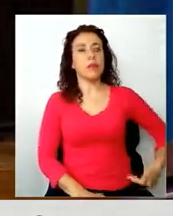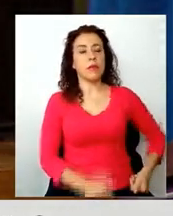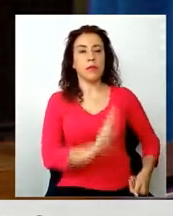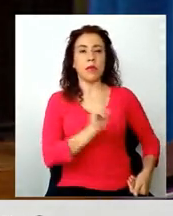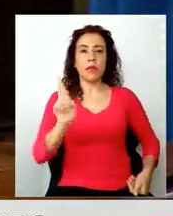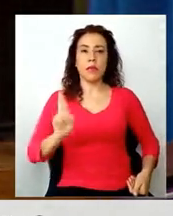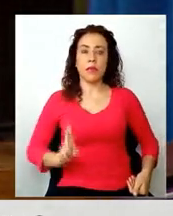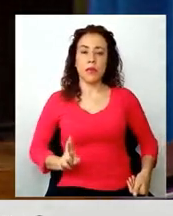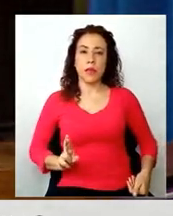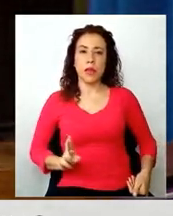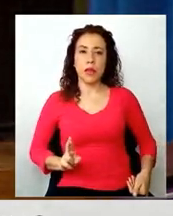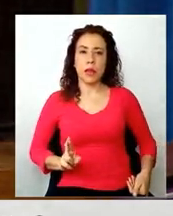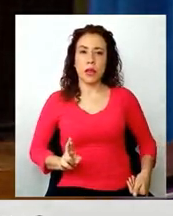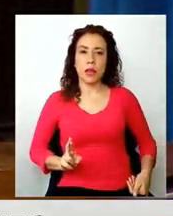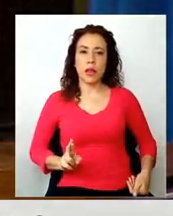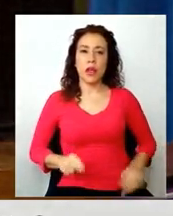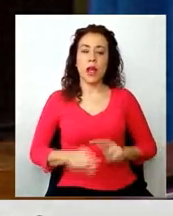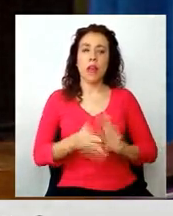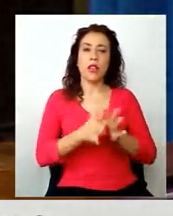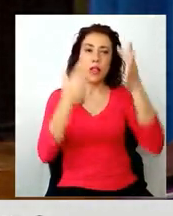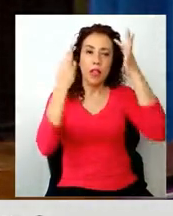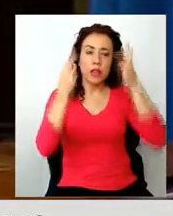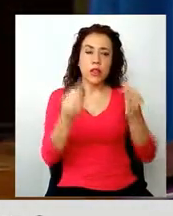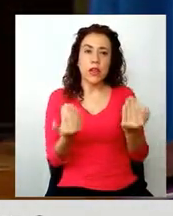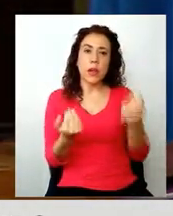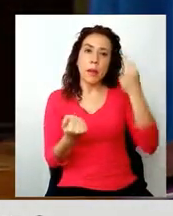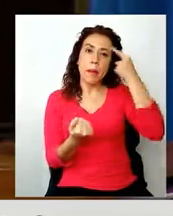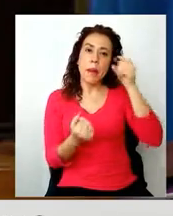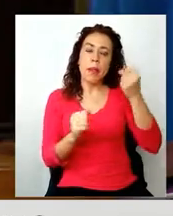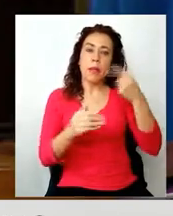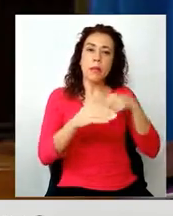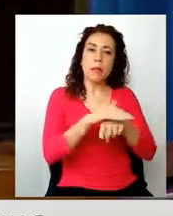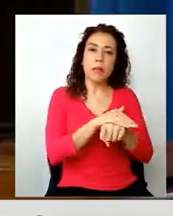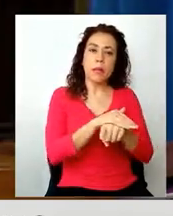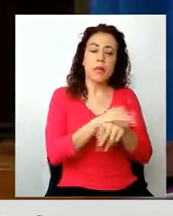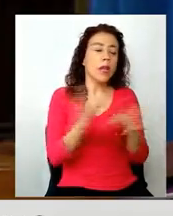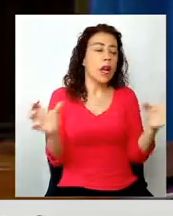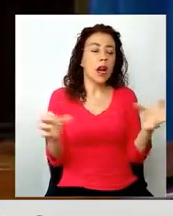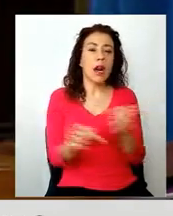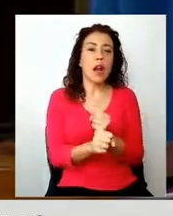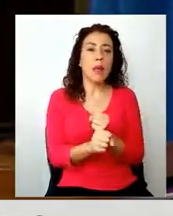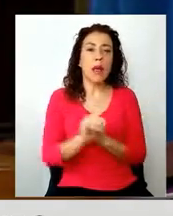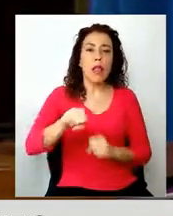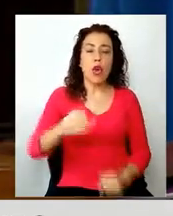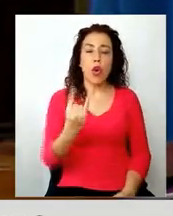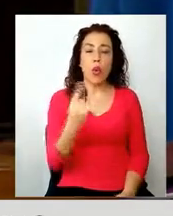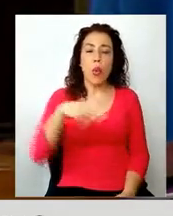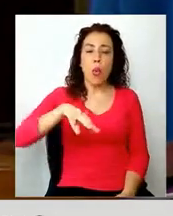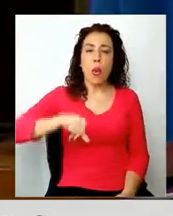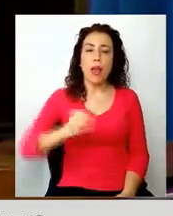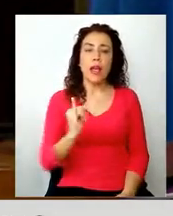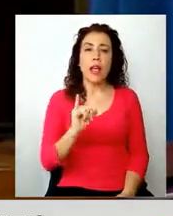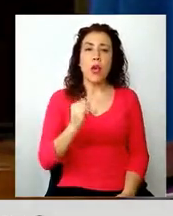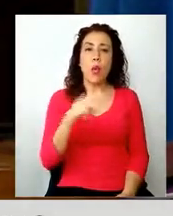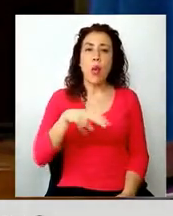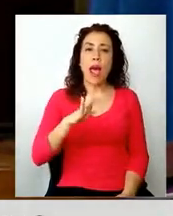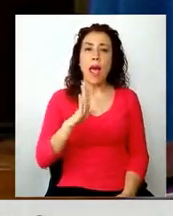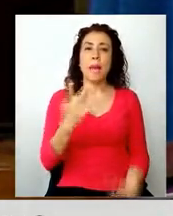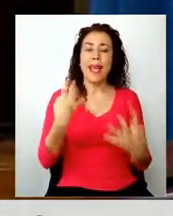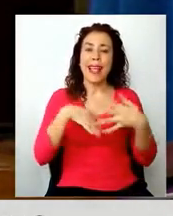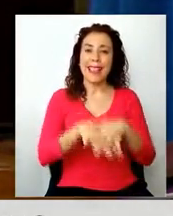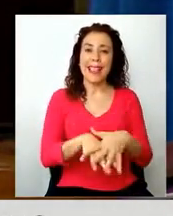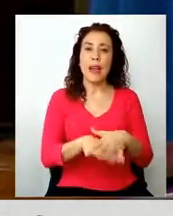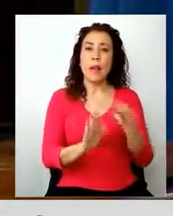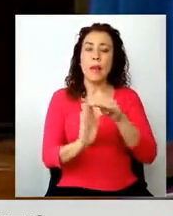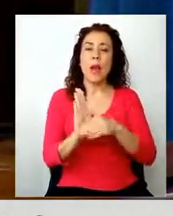que adopte todas las medidas necesarias para intervenir de manera inmediata la junji junaep fundación Integra y el programa de alimentación